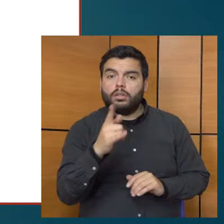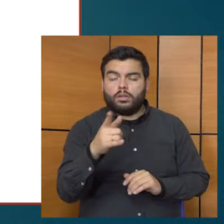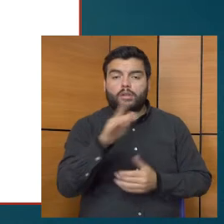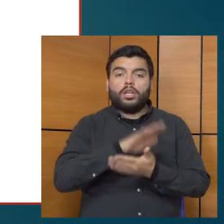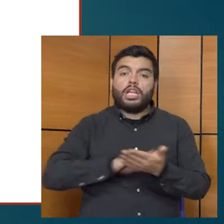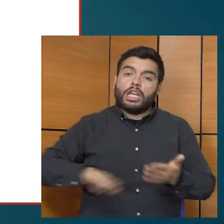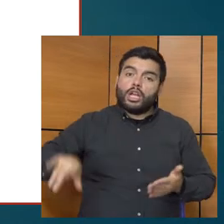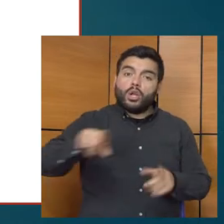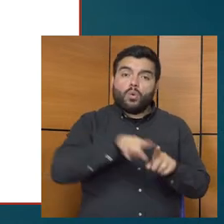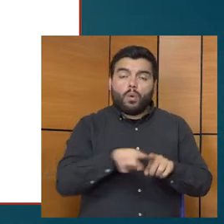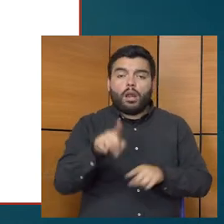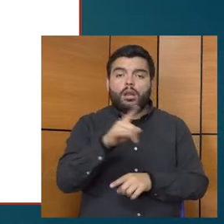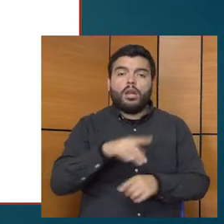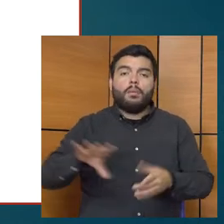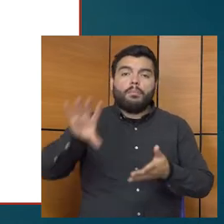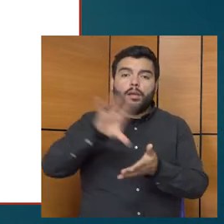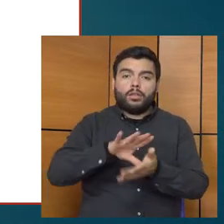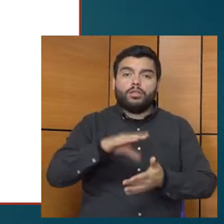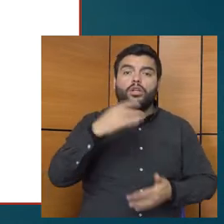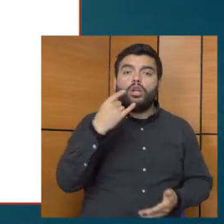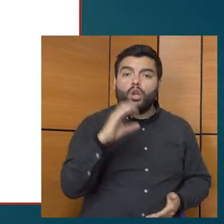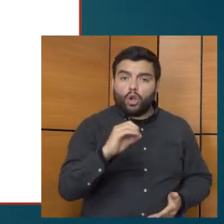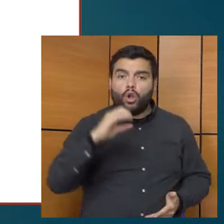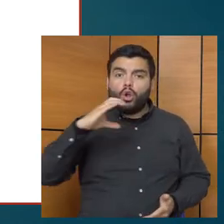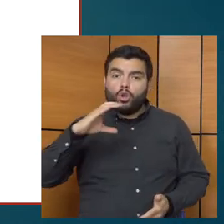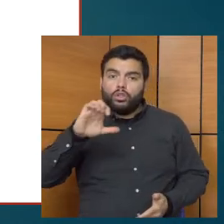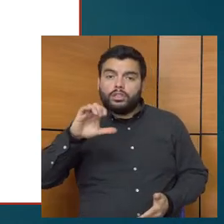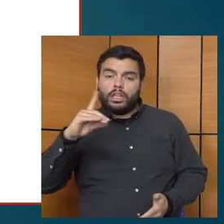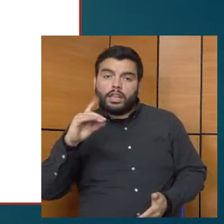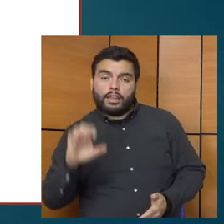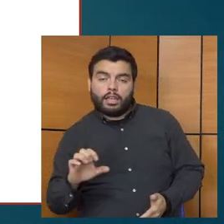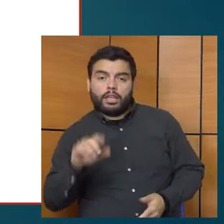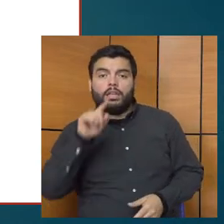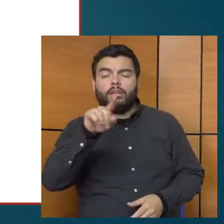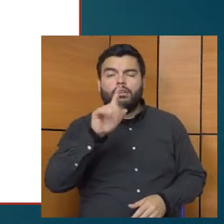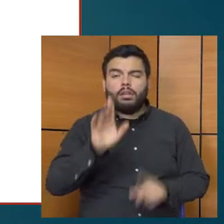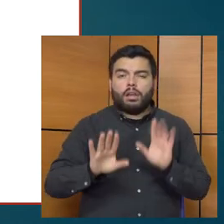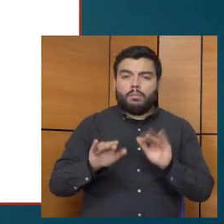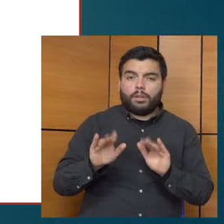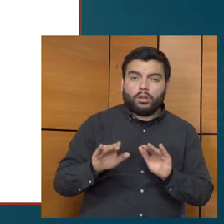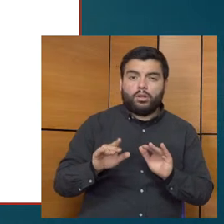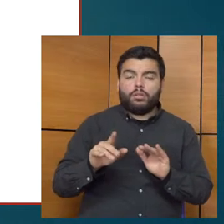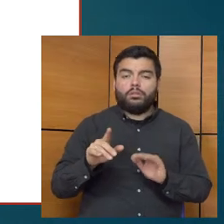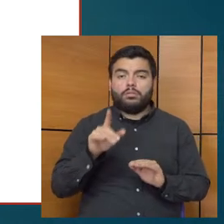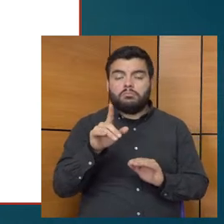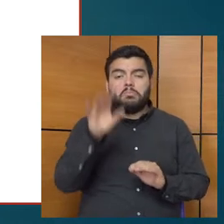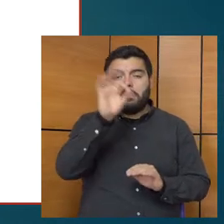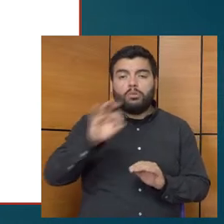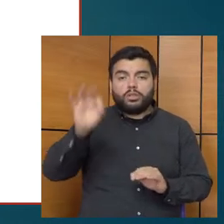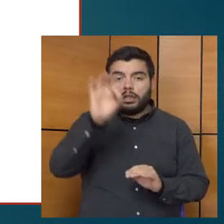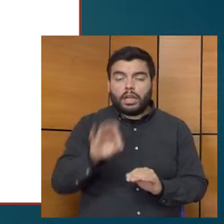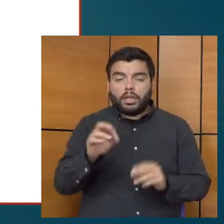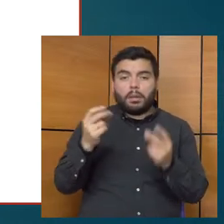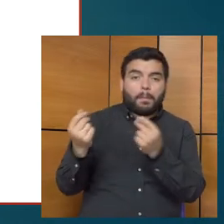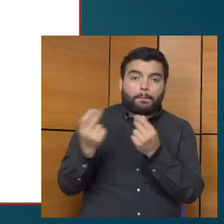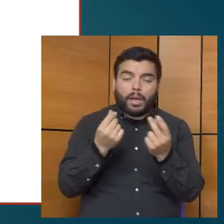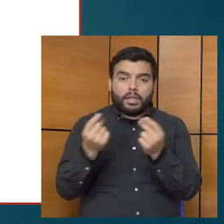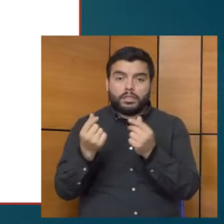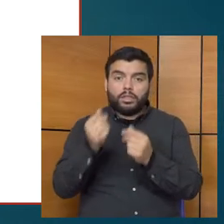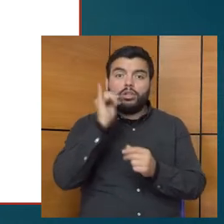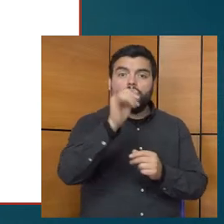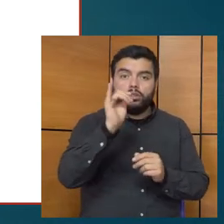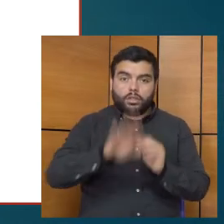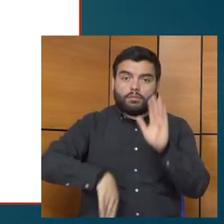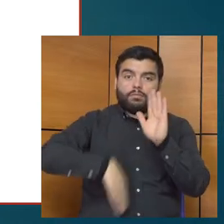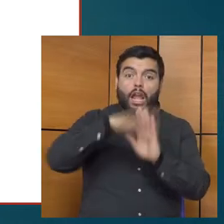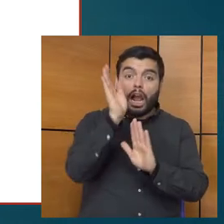la OCDE. Es decir, los países de la OCDE tienen un promedio en general alrededor de este valor. Sí es mucho más alto que el de